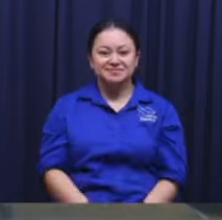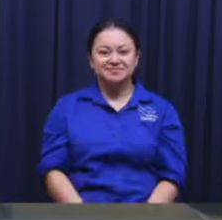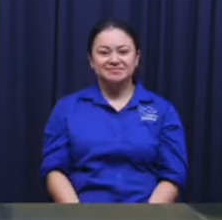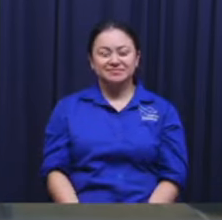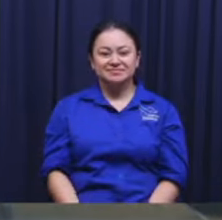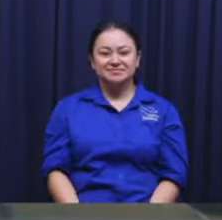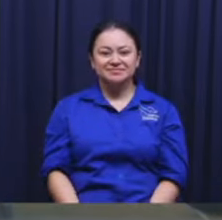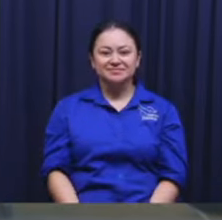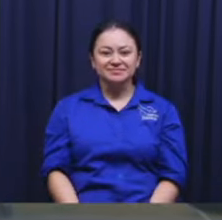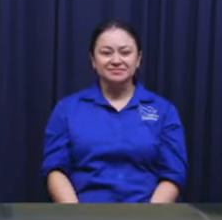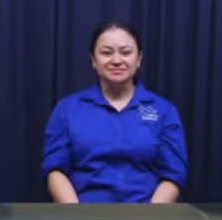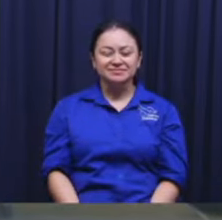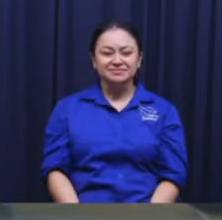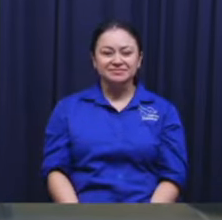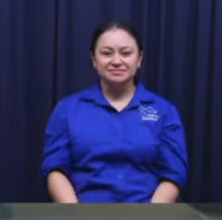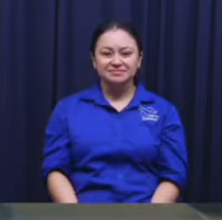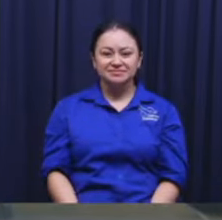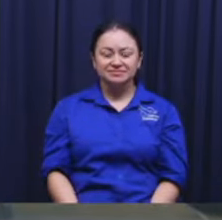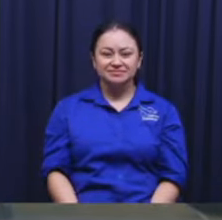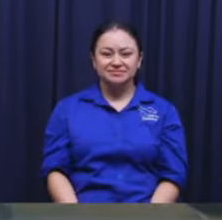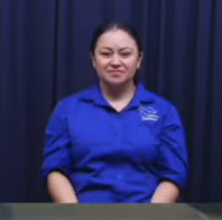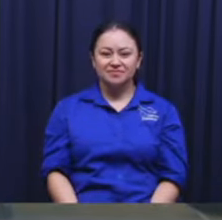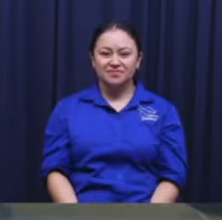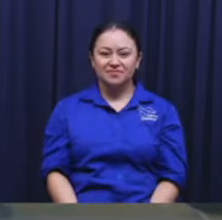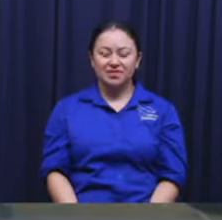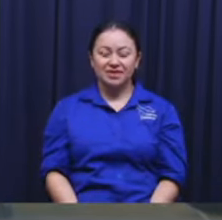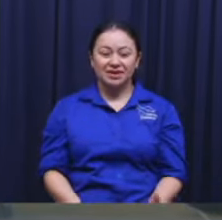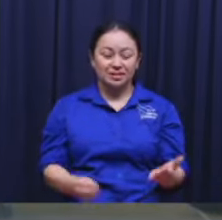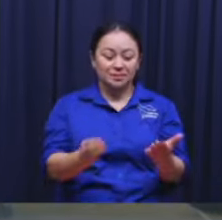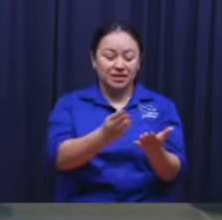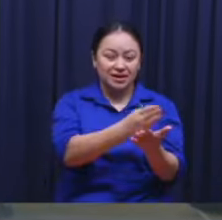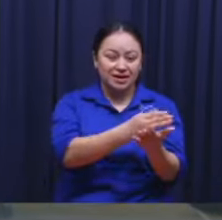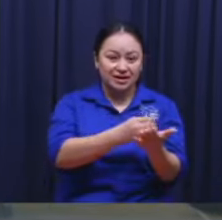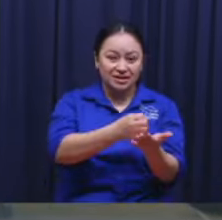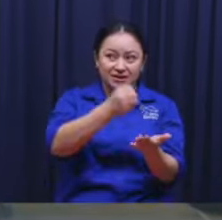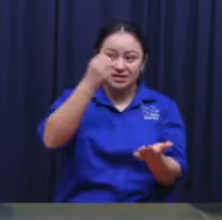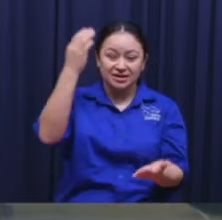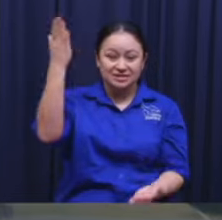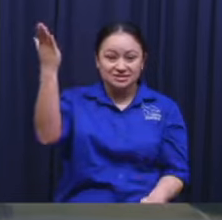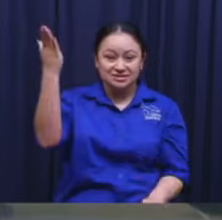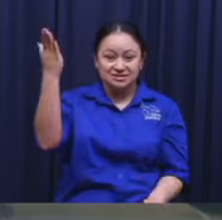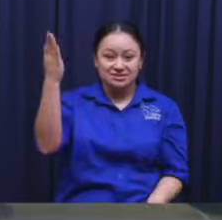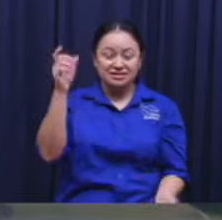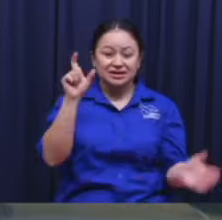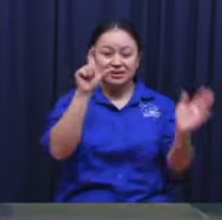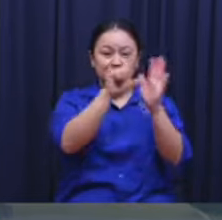Entonces fíjese qué tremendo, porque Malaquías 3:10 habla de los diezmos.